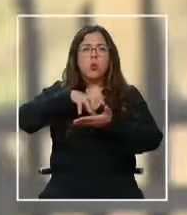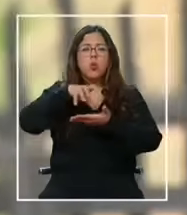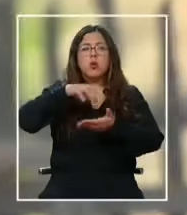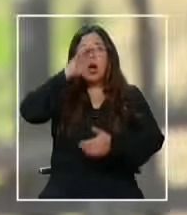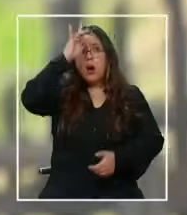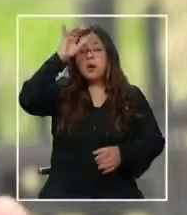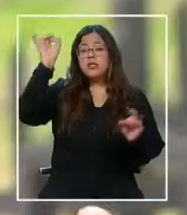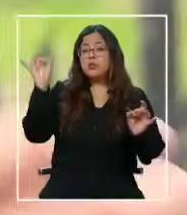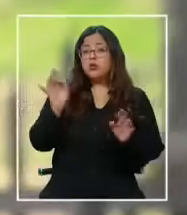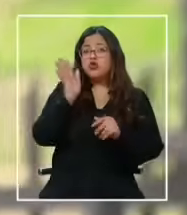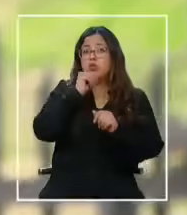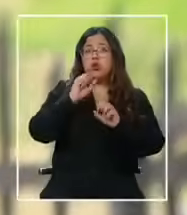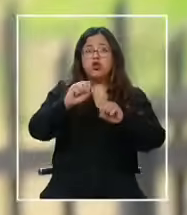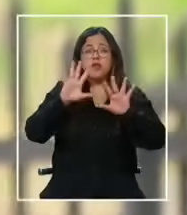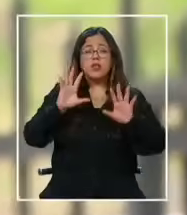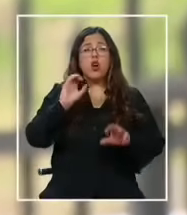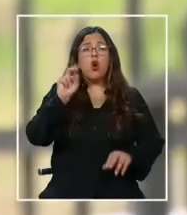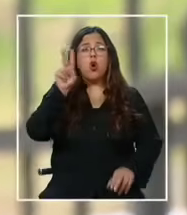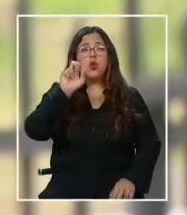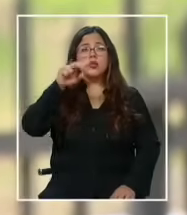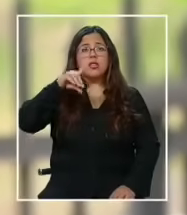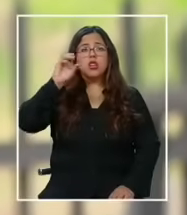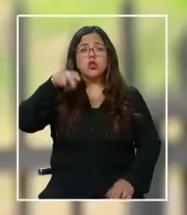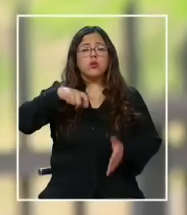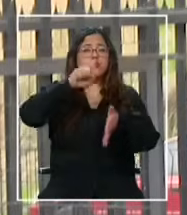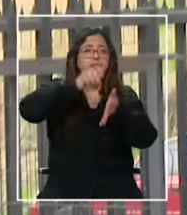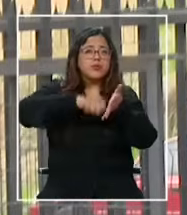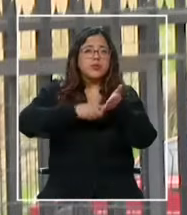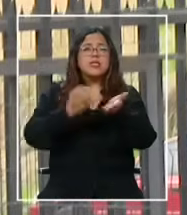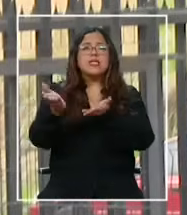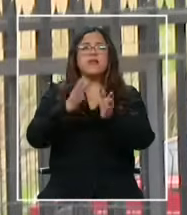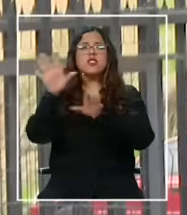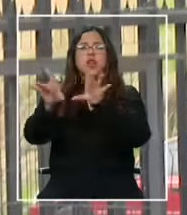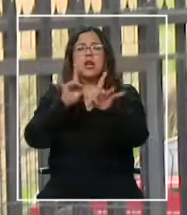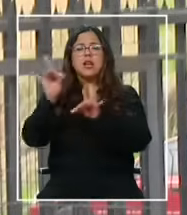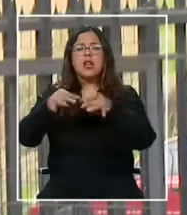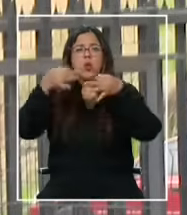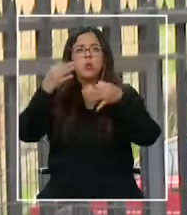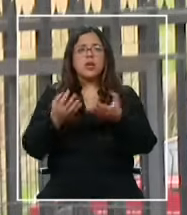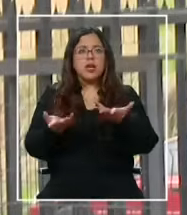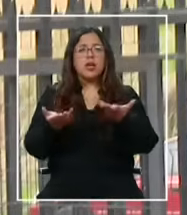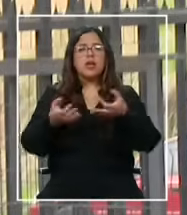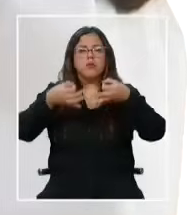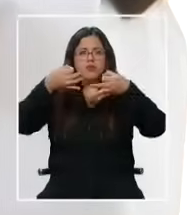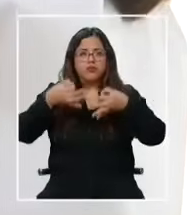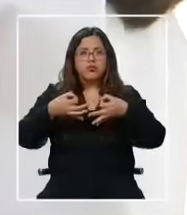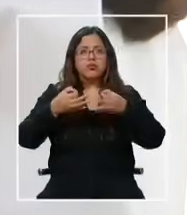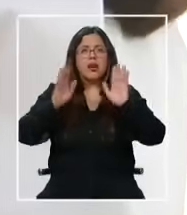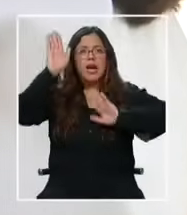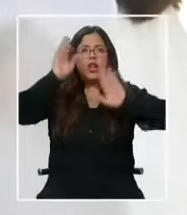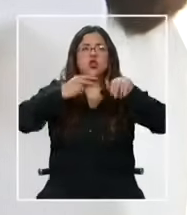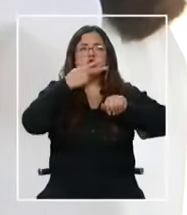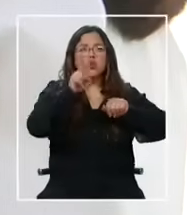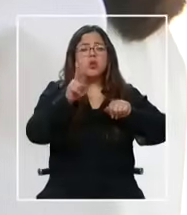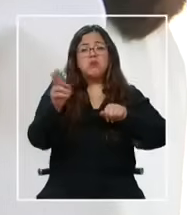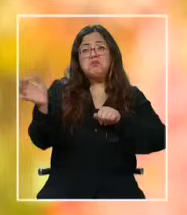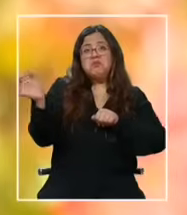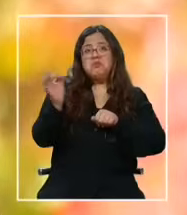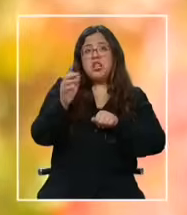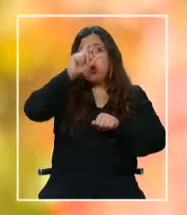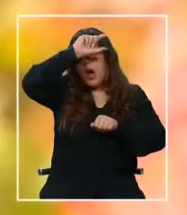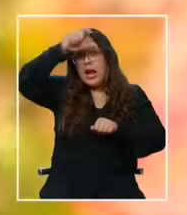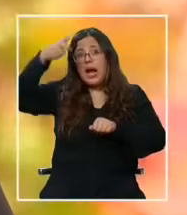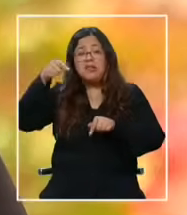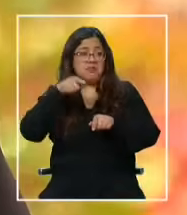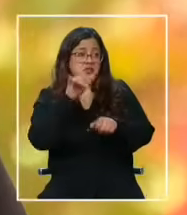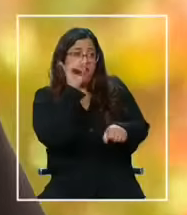existir sorpresas este jueves os andon presentará las firmas al servel para formalizar su candidatura las que son truchas dijo el alcalde